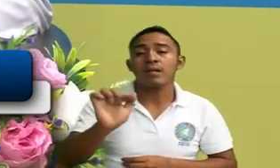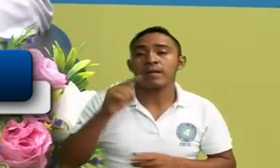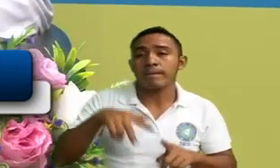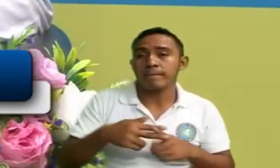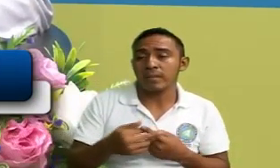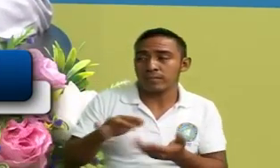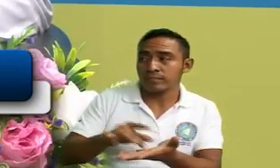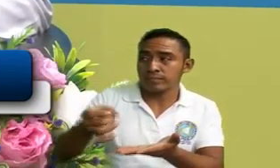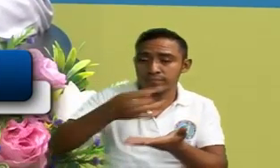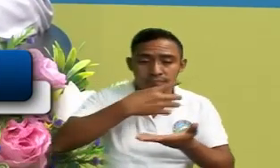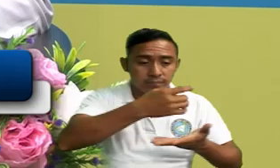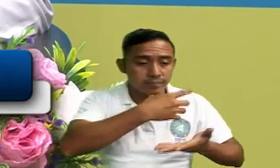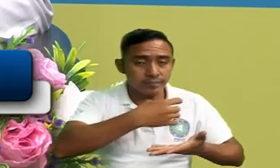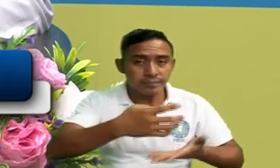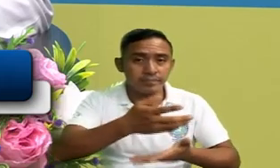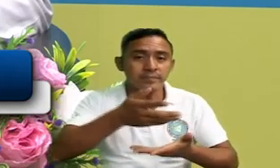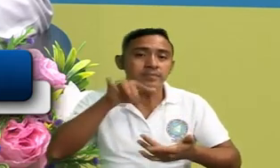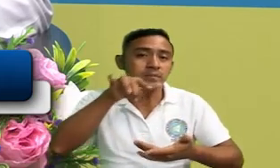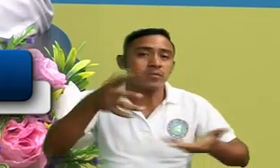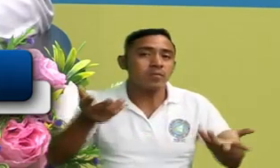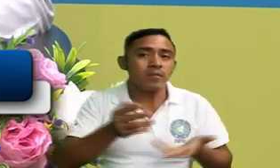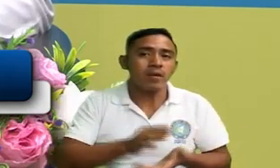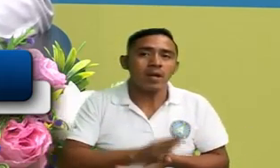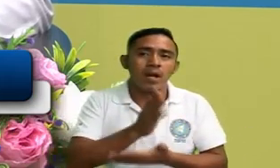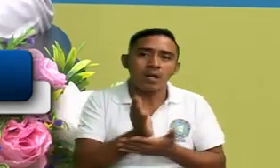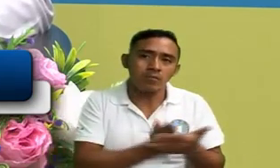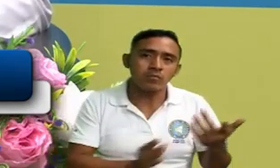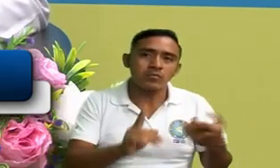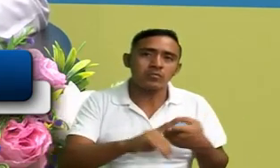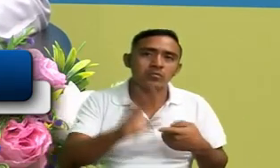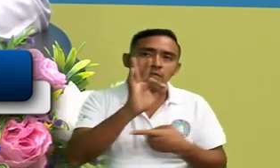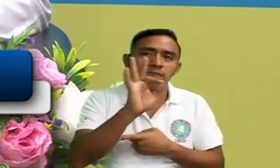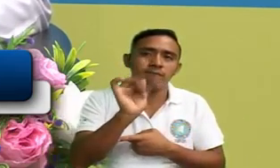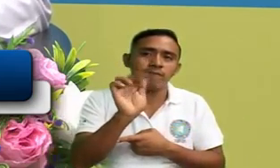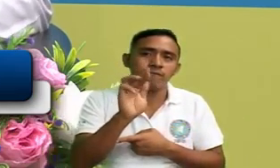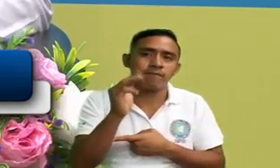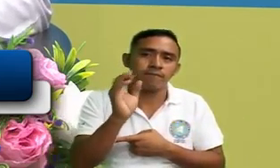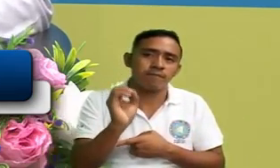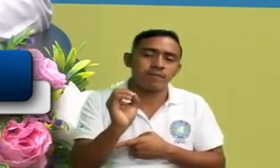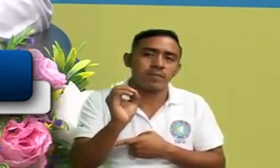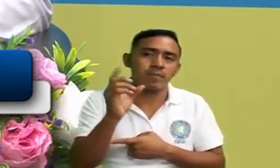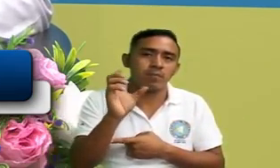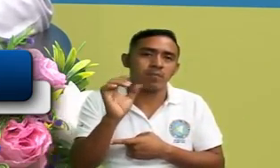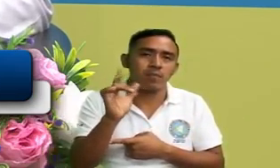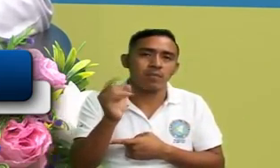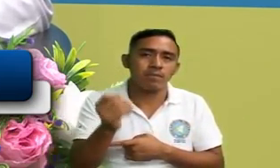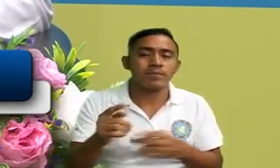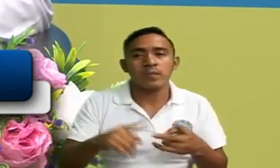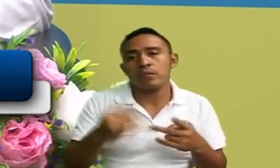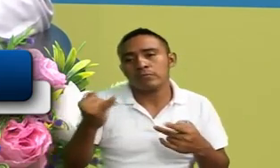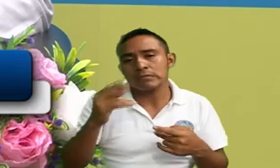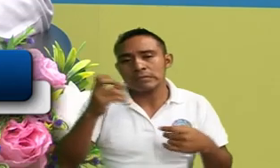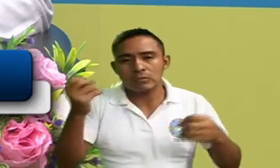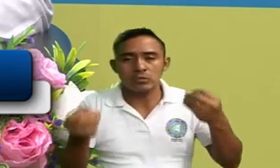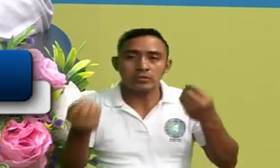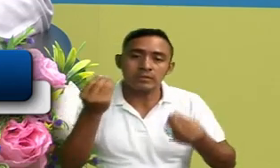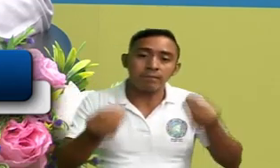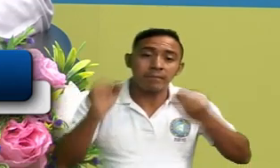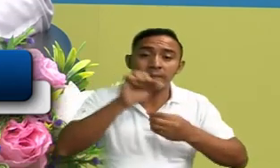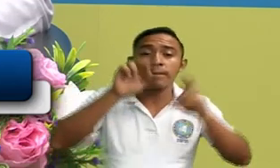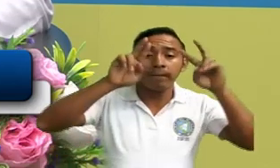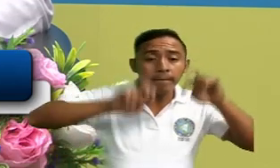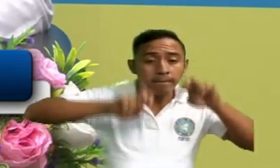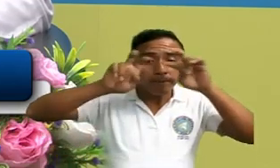Hay tratamientos que son farmacológicos y que no son farmacológicos, y eso va en dependencia de la paciente y hay